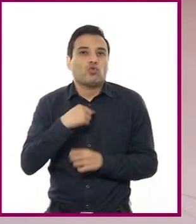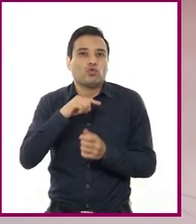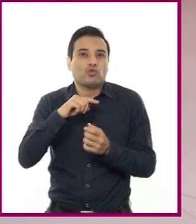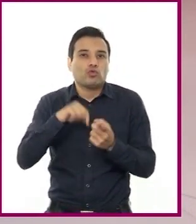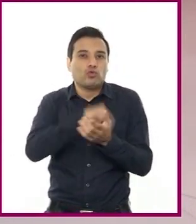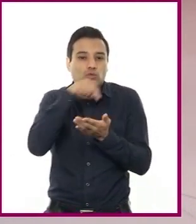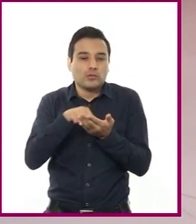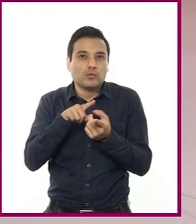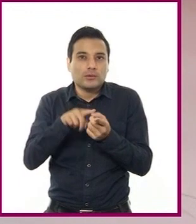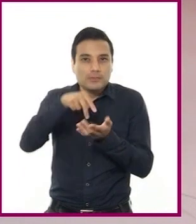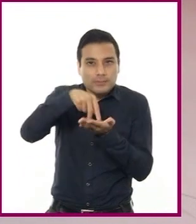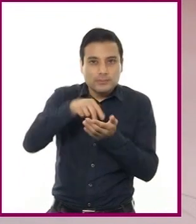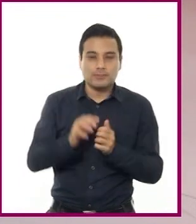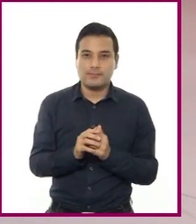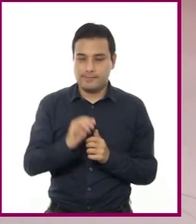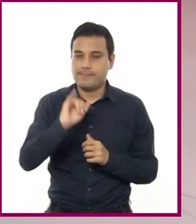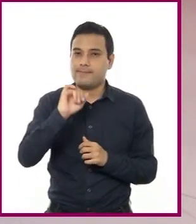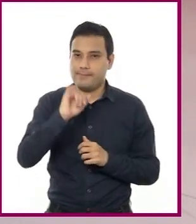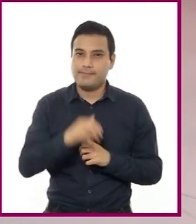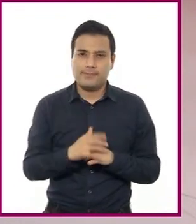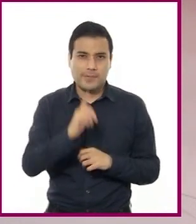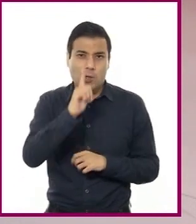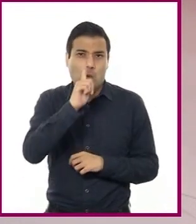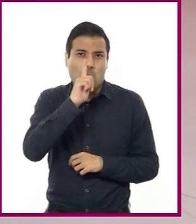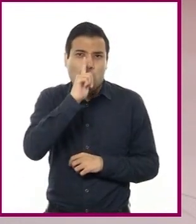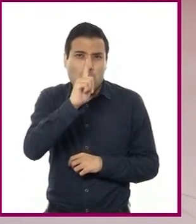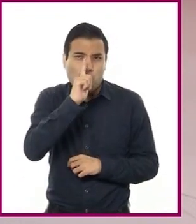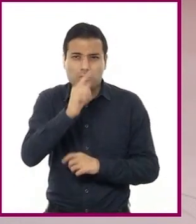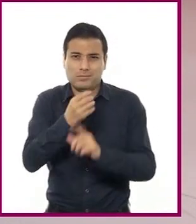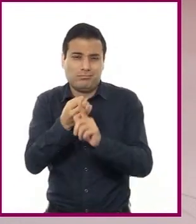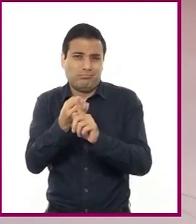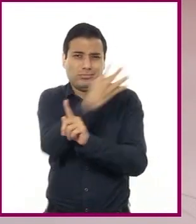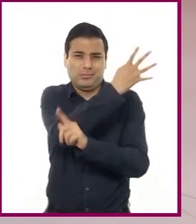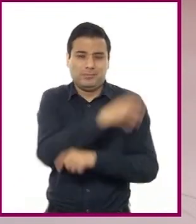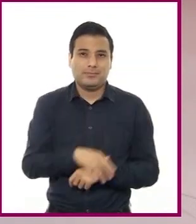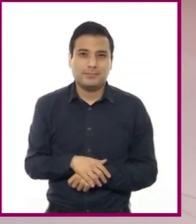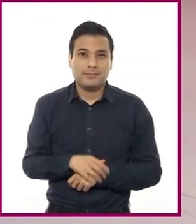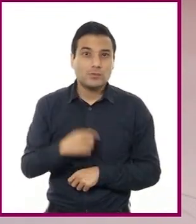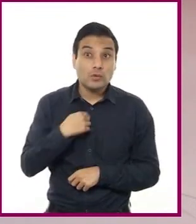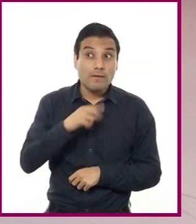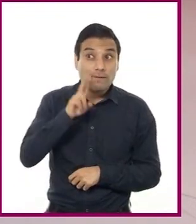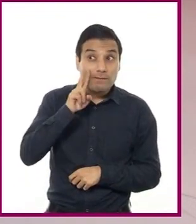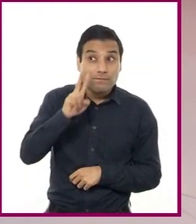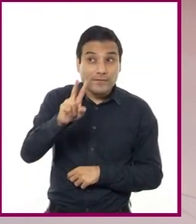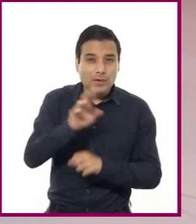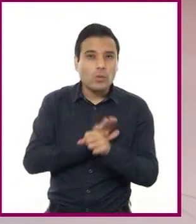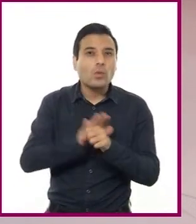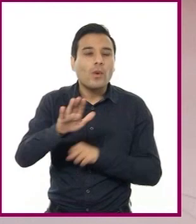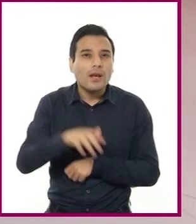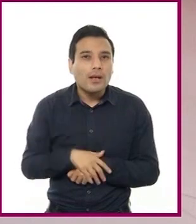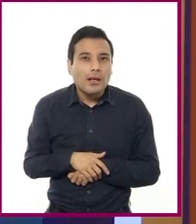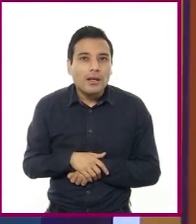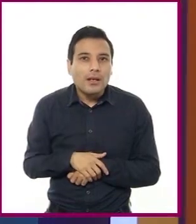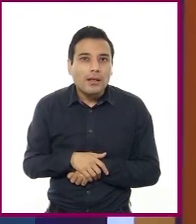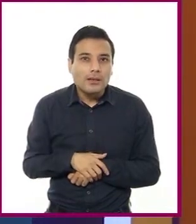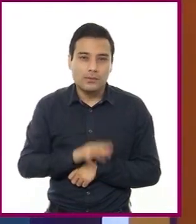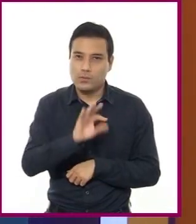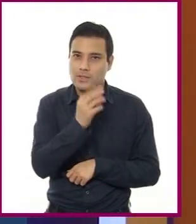sale dispersada hacia todas direcciones, nosotros solo podemos ver la que incide sobre nuestros